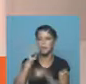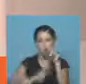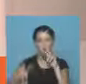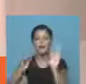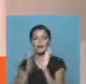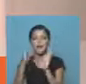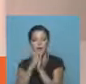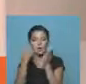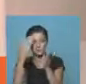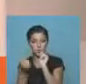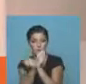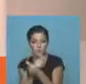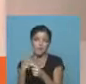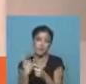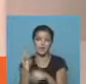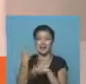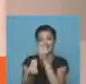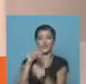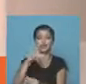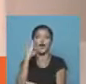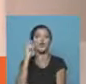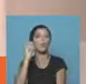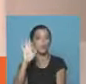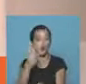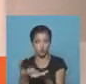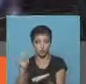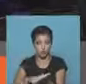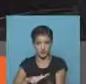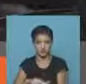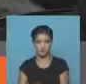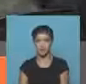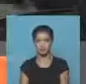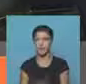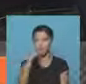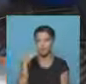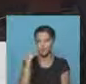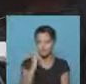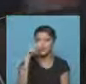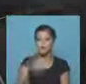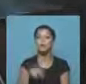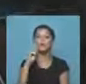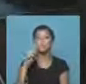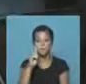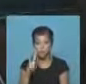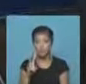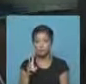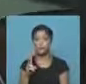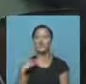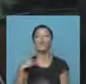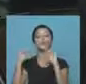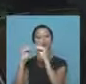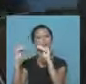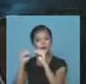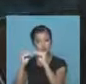esta candidatura, para bueno, llevar a las urnas esto que se está viendo en las... Enseguida seguimos hablando de esto, mientras tanto vemos los materiales de nuestro